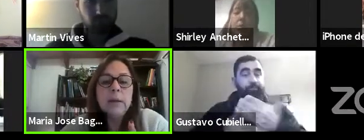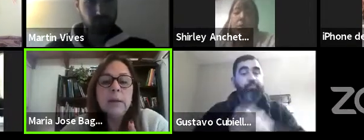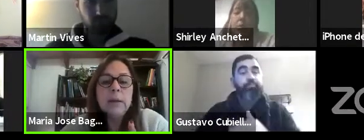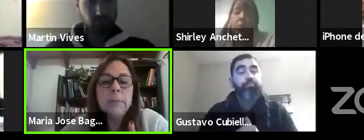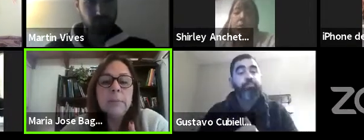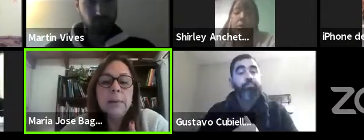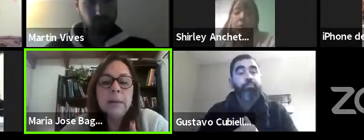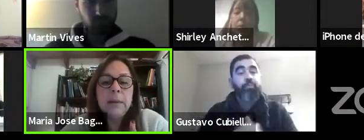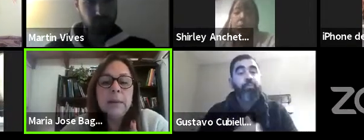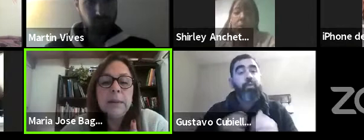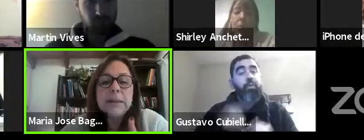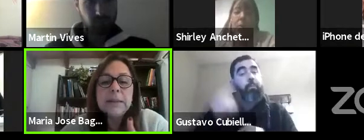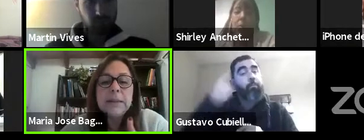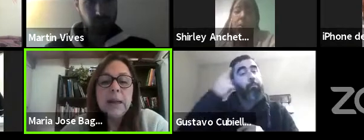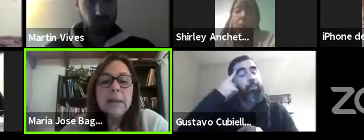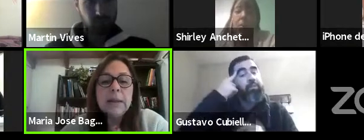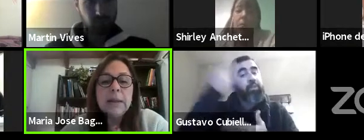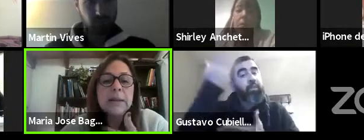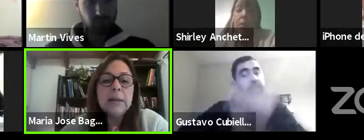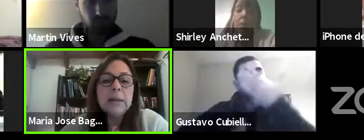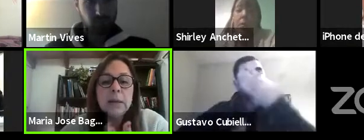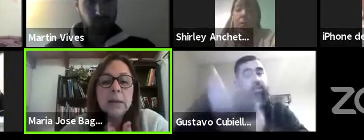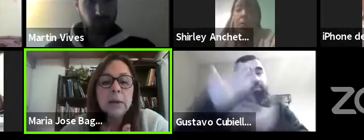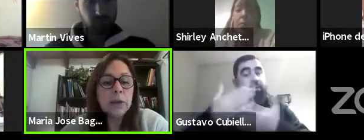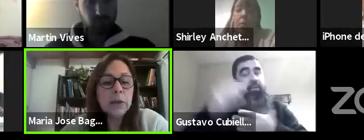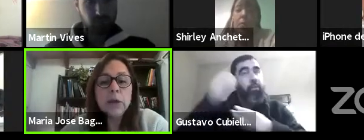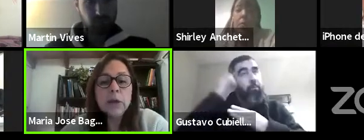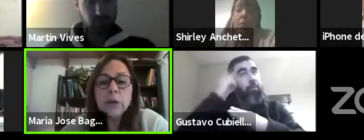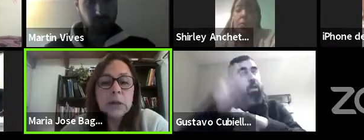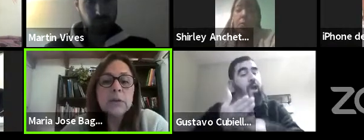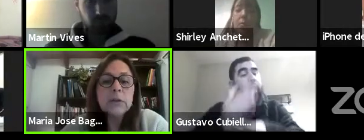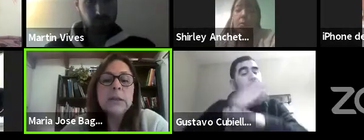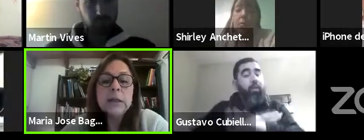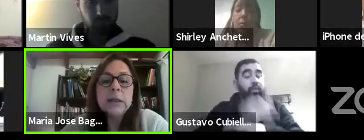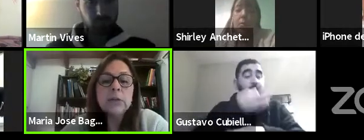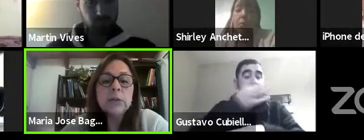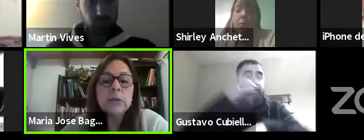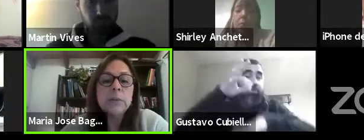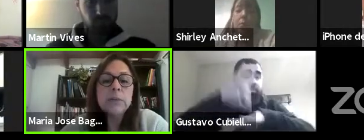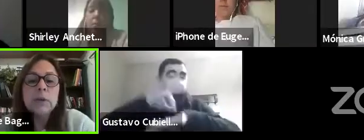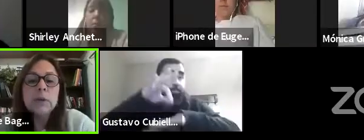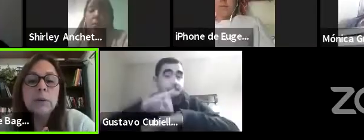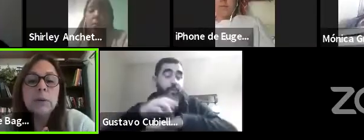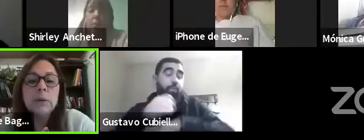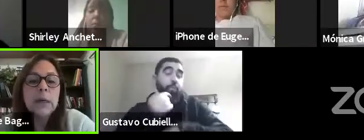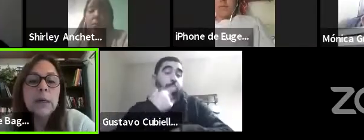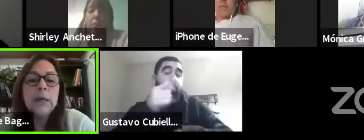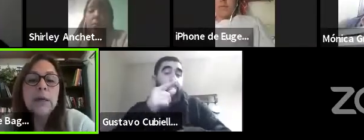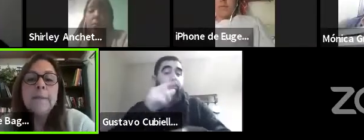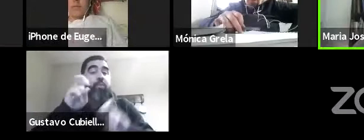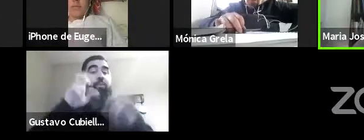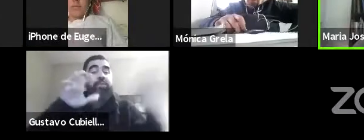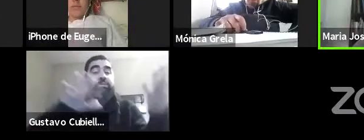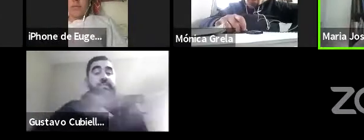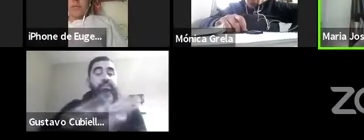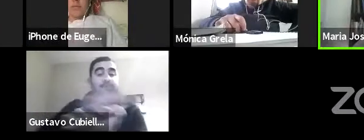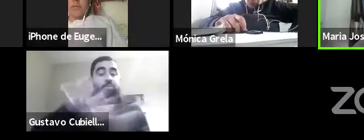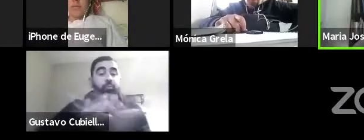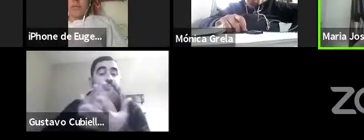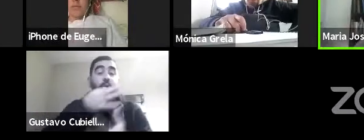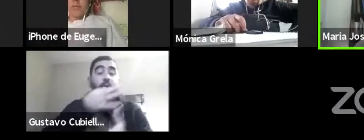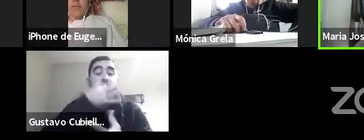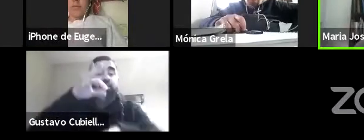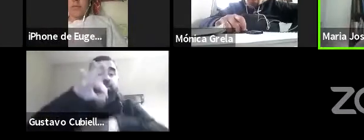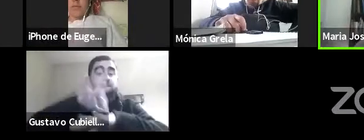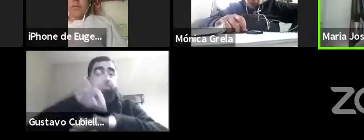de pensar la discapacidad a través de los diagnósticos, en este caso vamos a hablar de las situaciones diagnosticadas